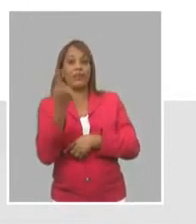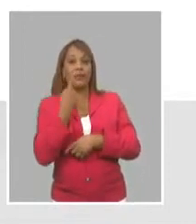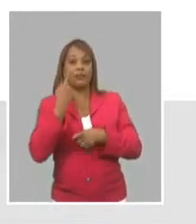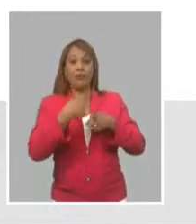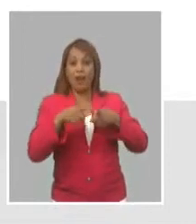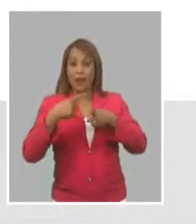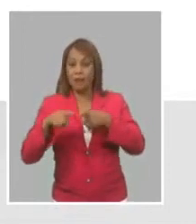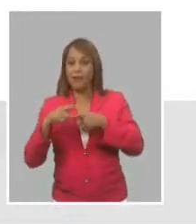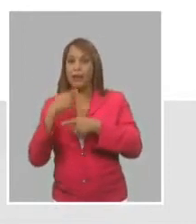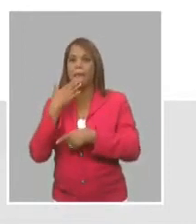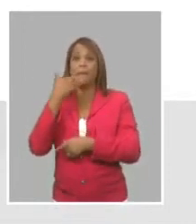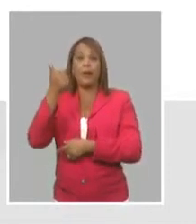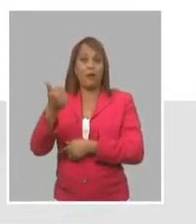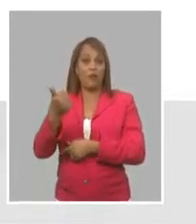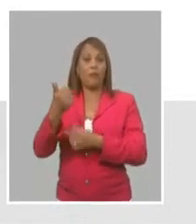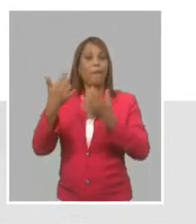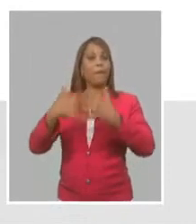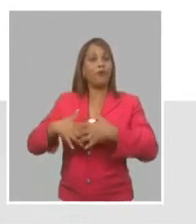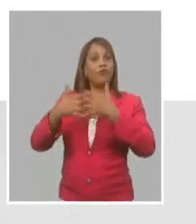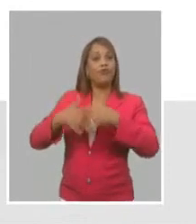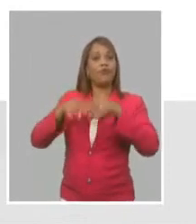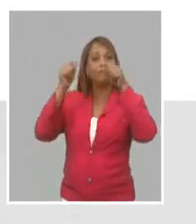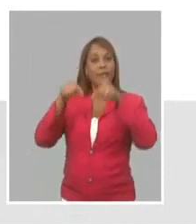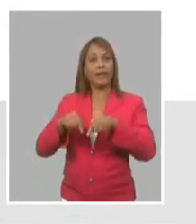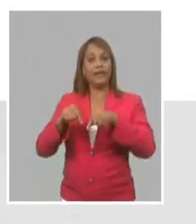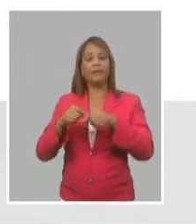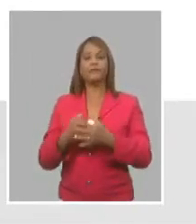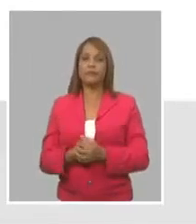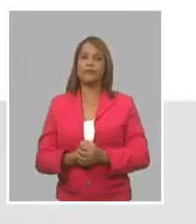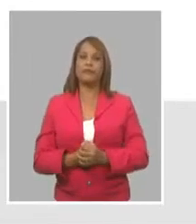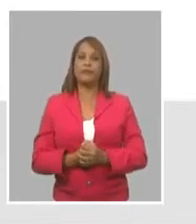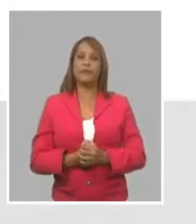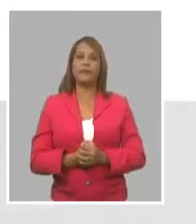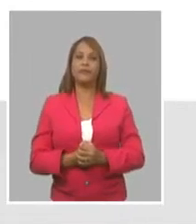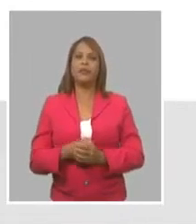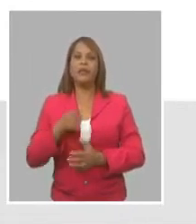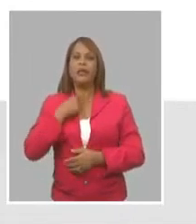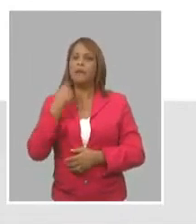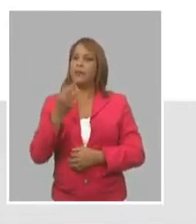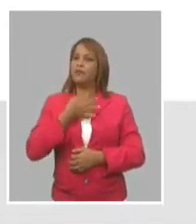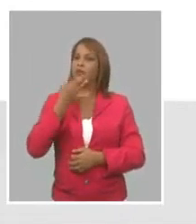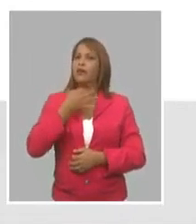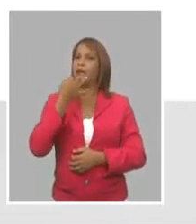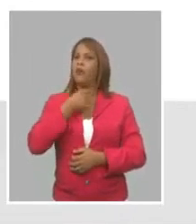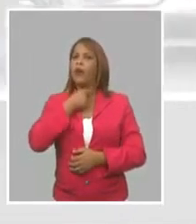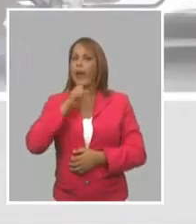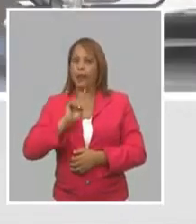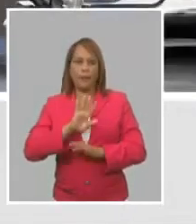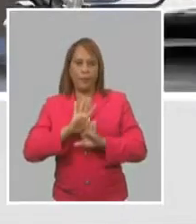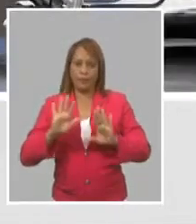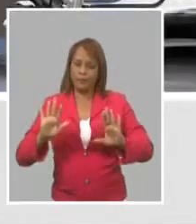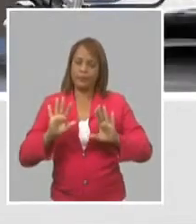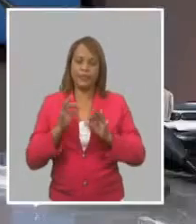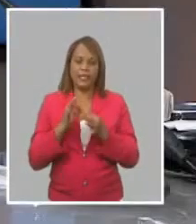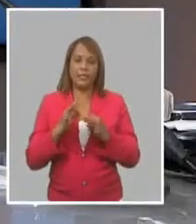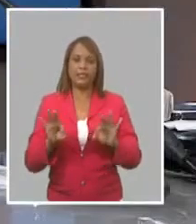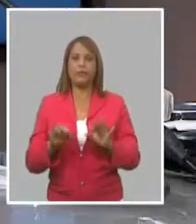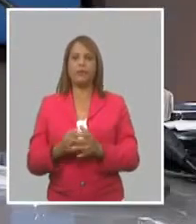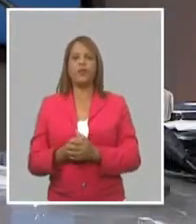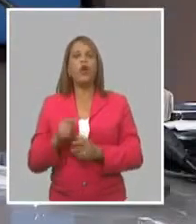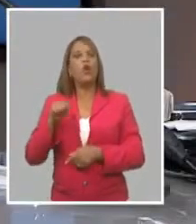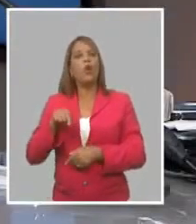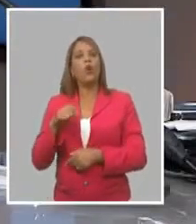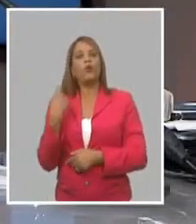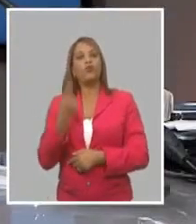importados. Te voy a poner un ejemplo de eso. Los compañeros me dicen, oiga, mire, siempre pongo un ejemplo porque se entiende. Muy sencillo, mira.